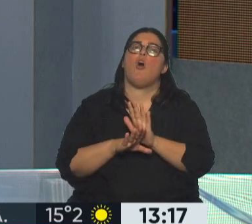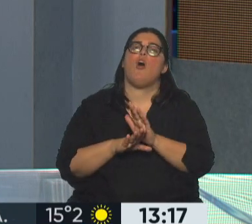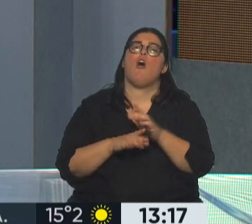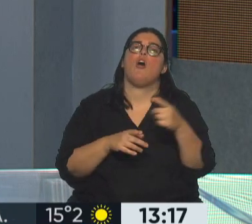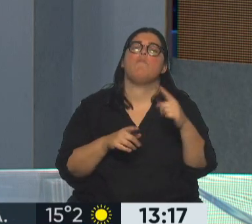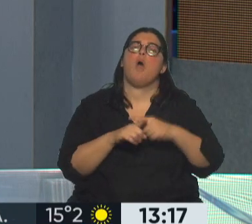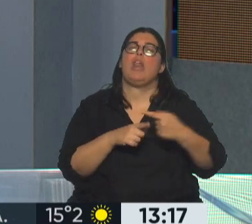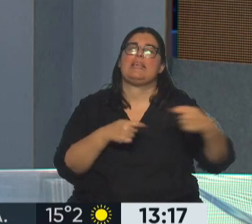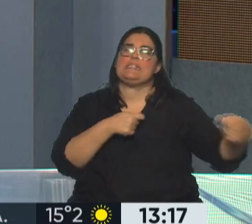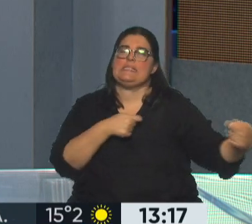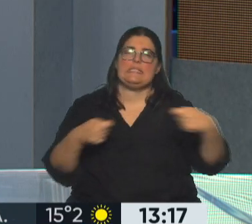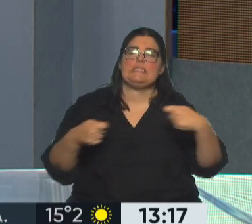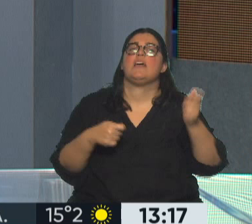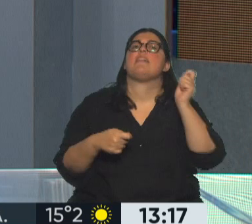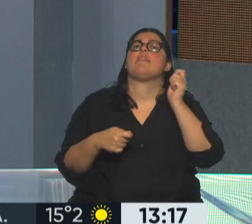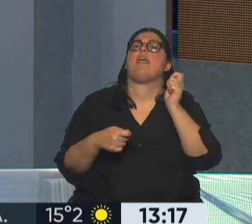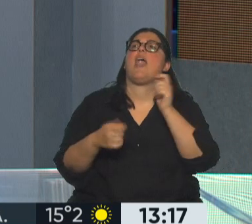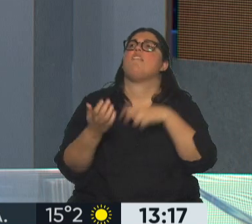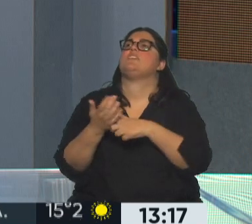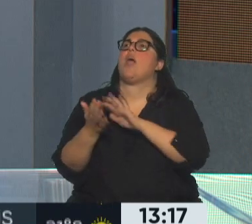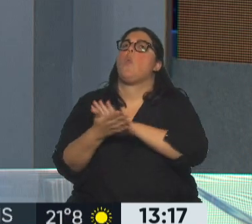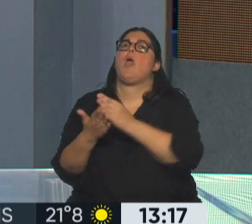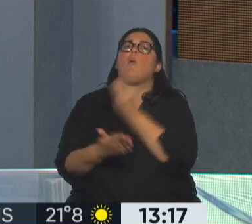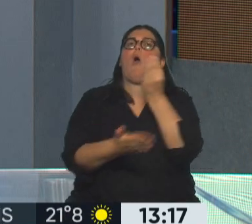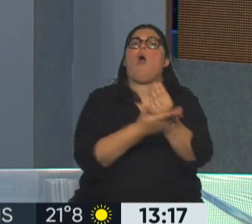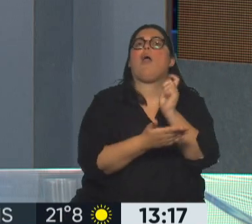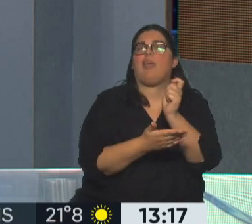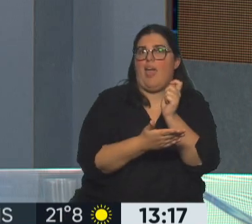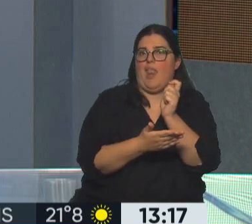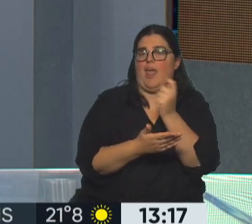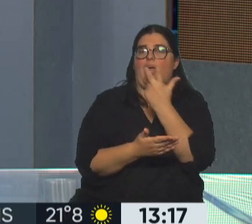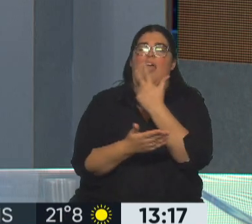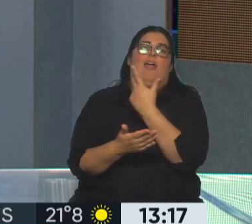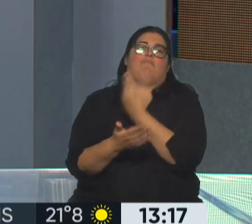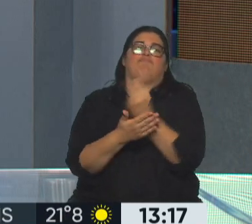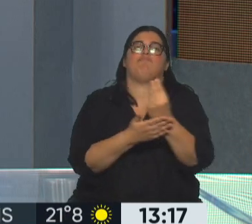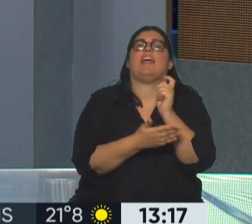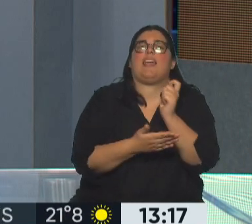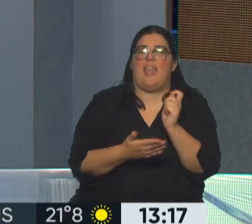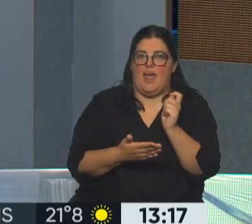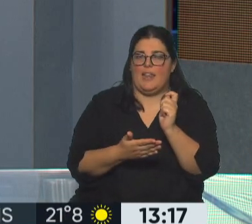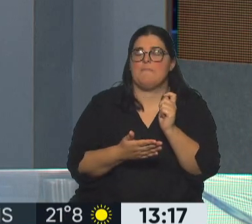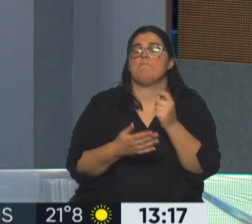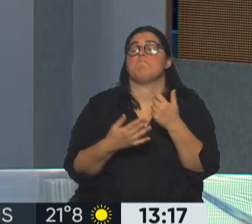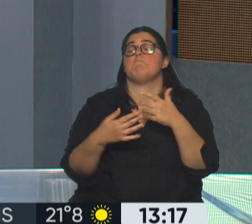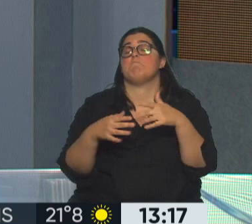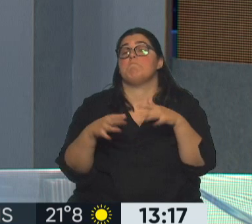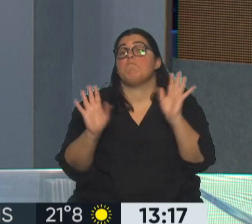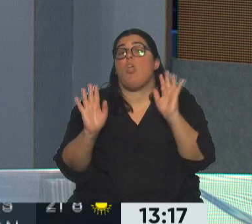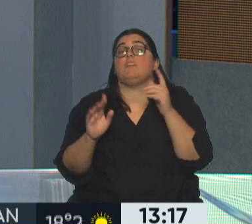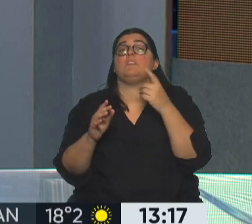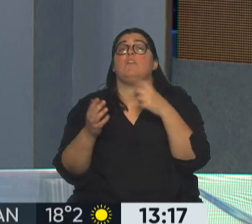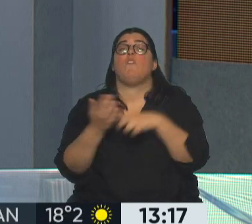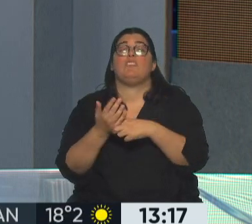tensión política en torno a quién podría ser, a quienes podrían formar parte de esa terna y si hubiera sido o si podría haber sido un fiscal